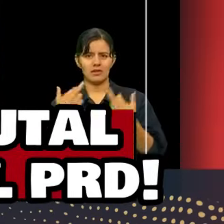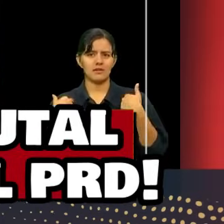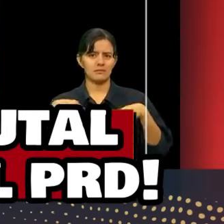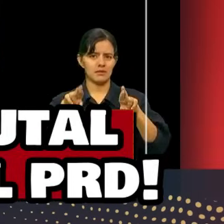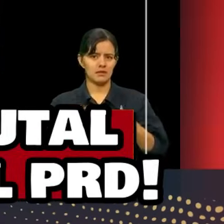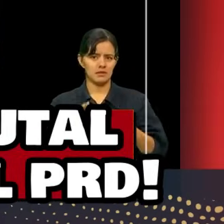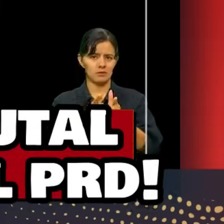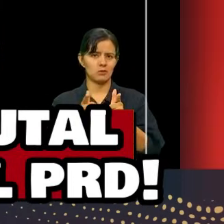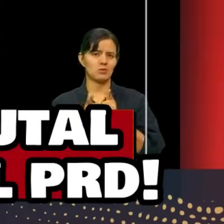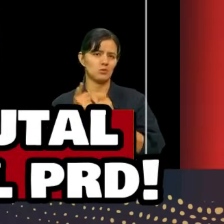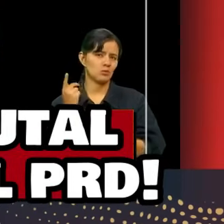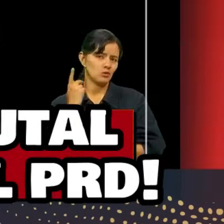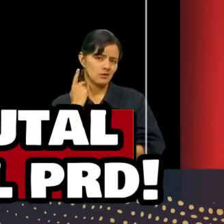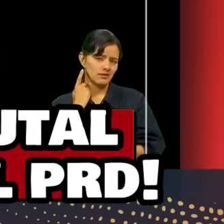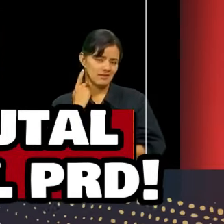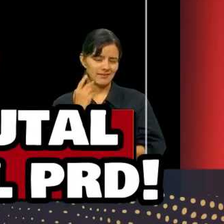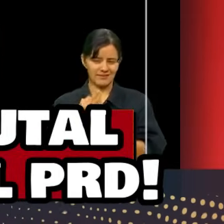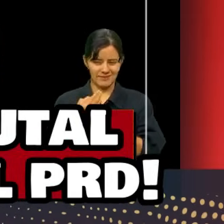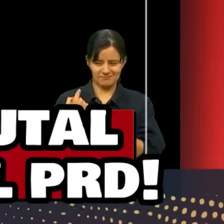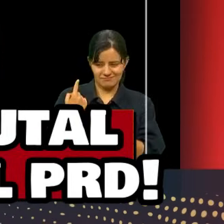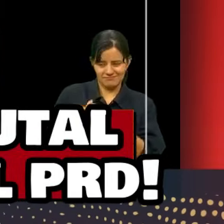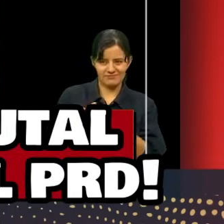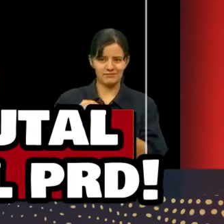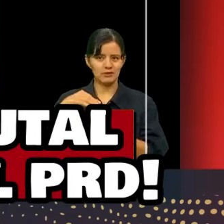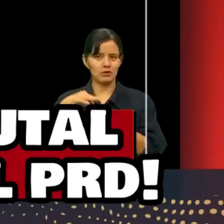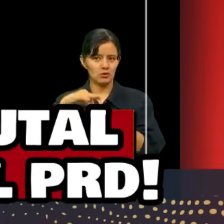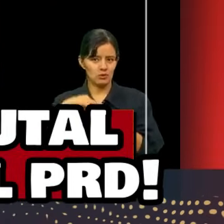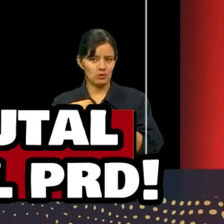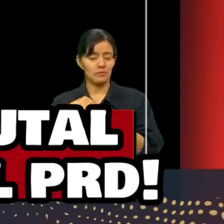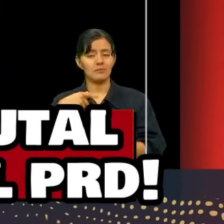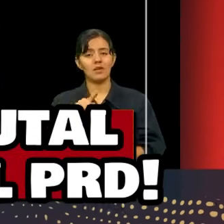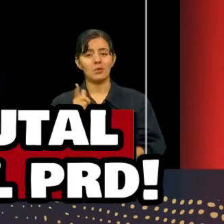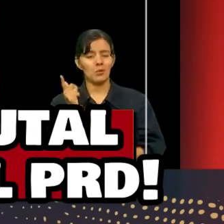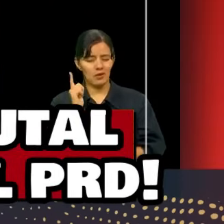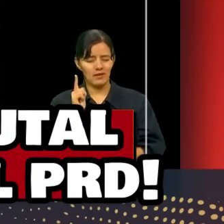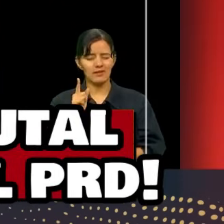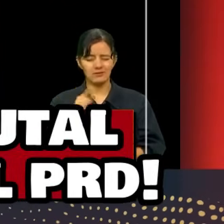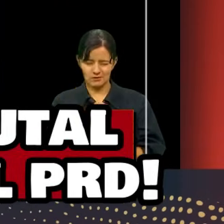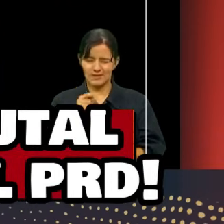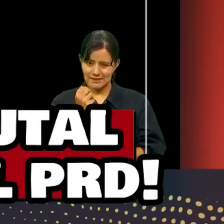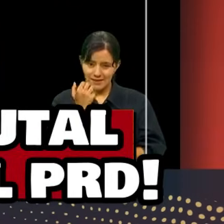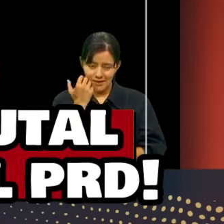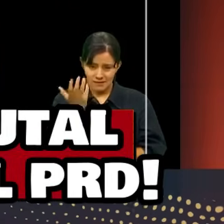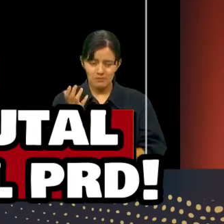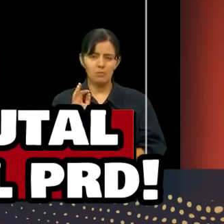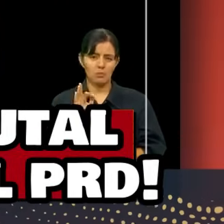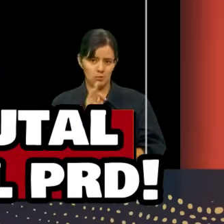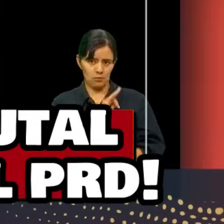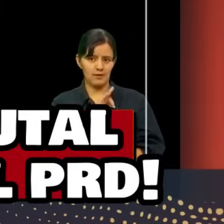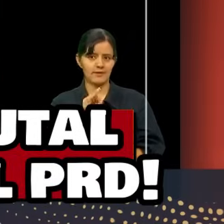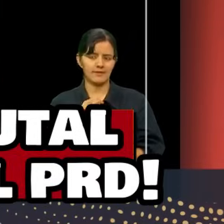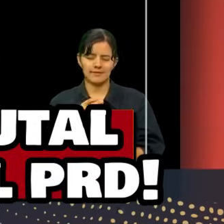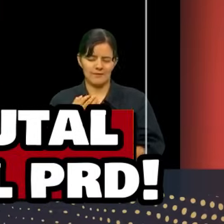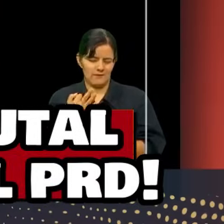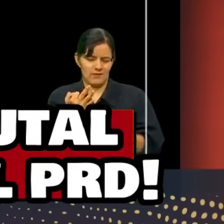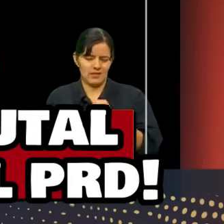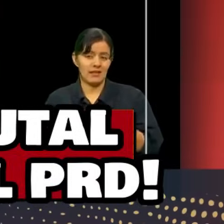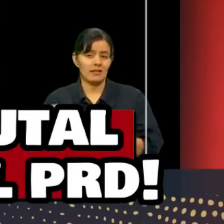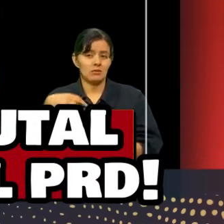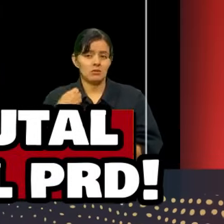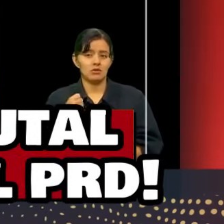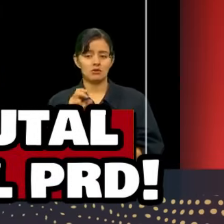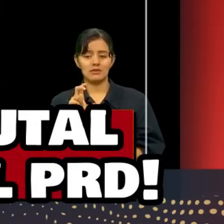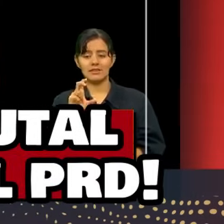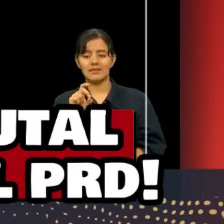partidos políticos en estos cómputos que se han hecho, pero que ojalá con voluntad se pudiera llevar a cabo este último esfuerzo del